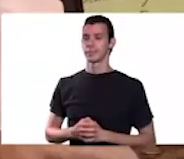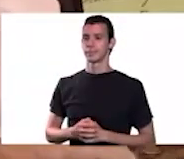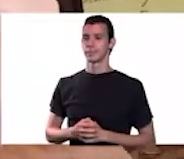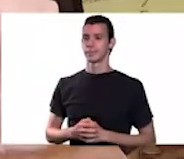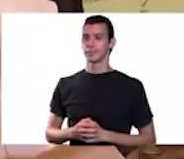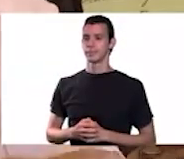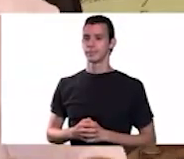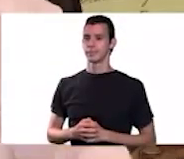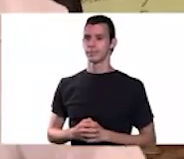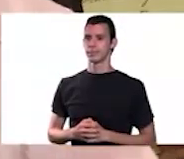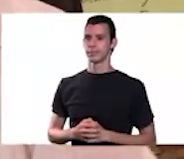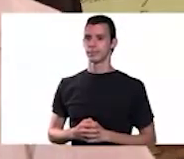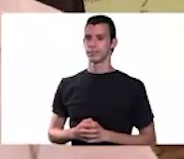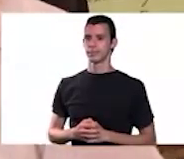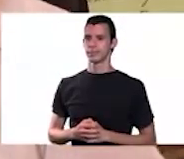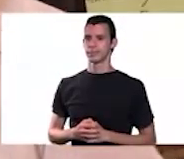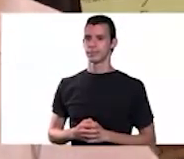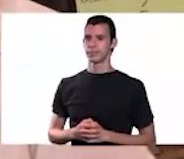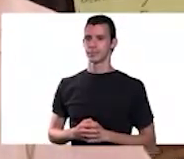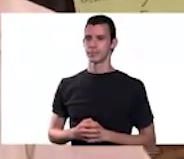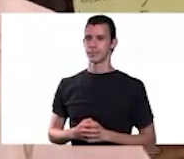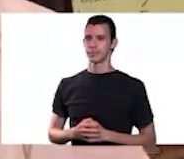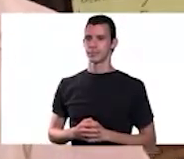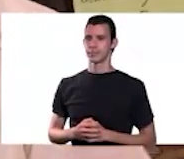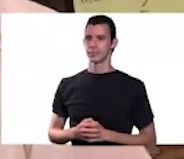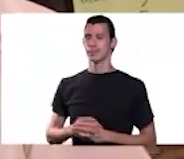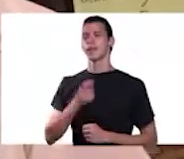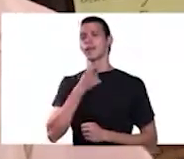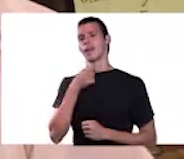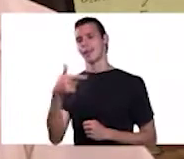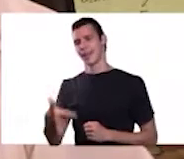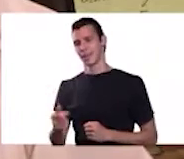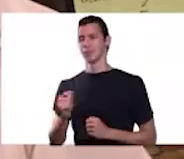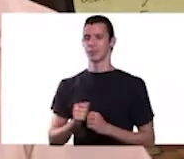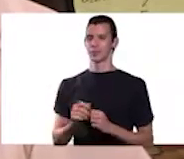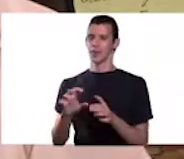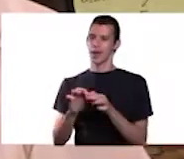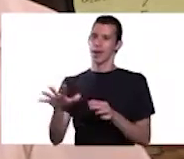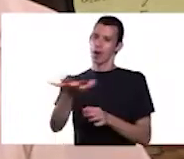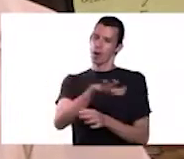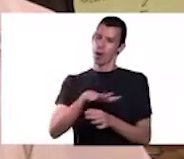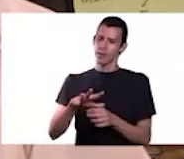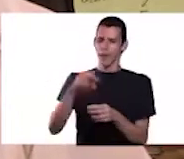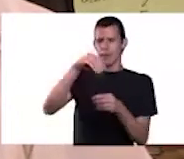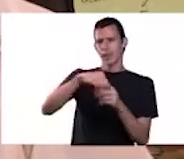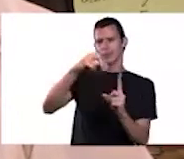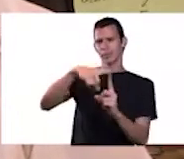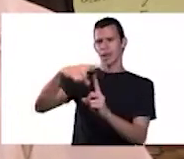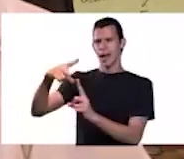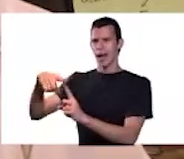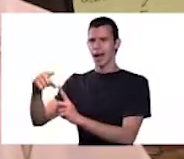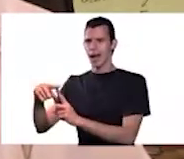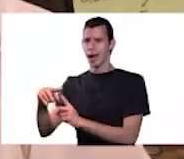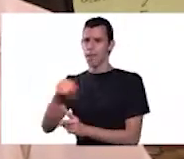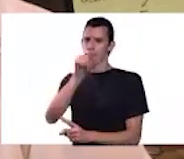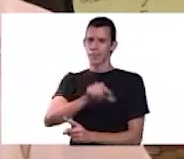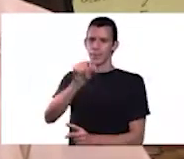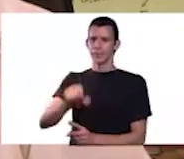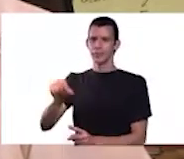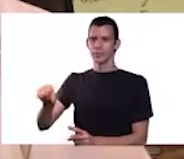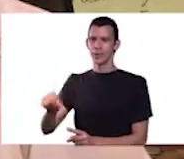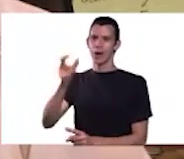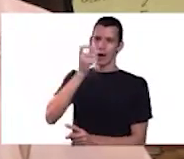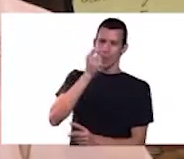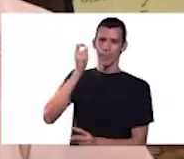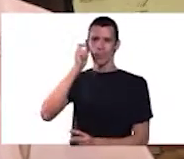estar contextualizado, que en esa relación hombre-tierra, que está toda la población, bueno, ahí está la mujer, ahí están los